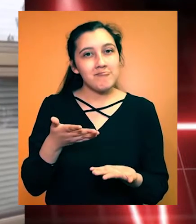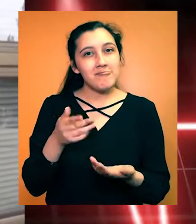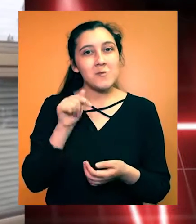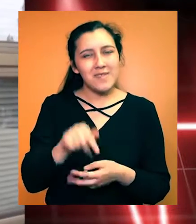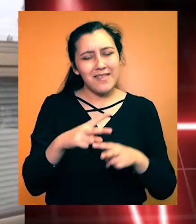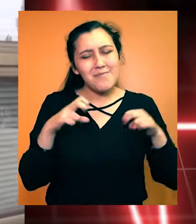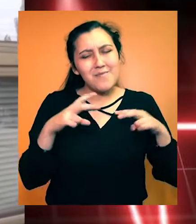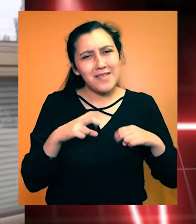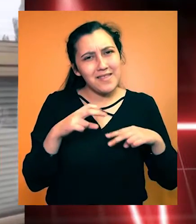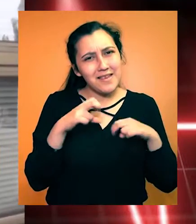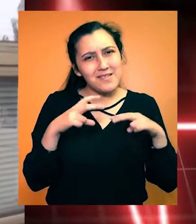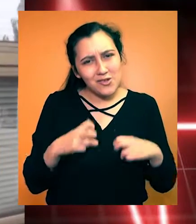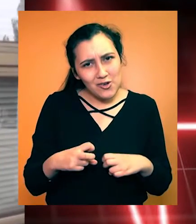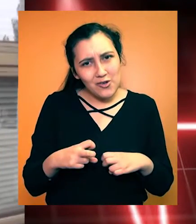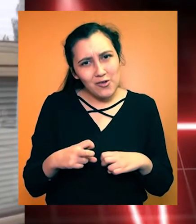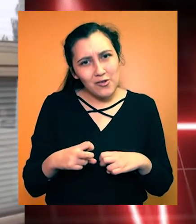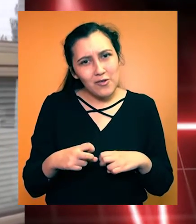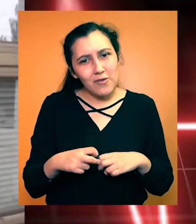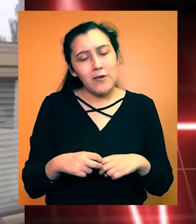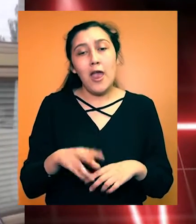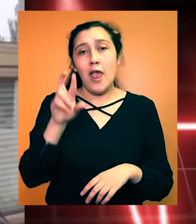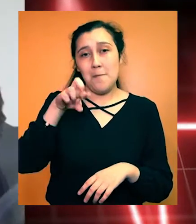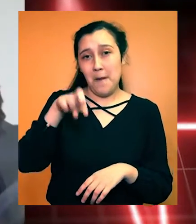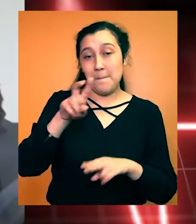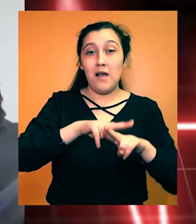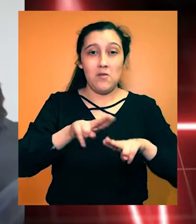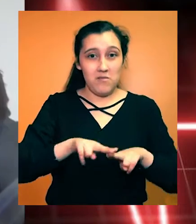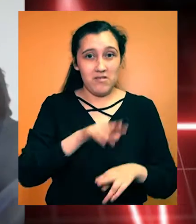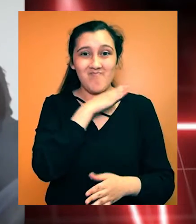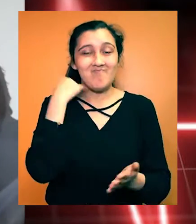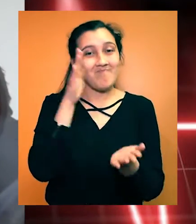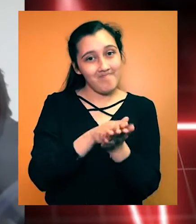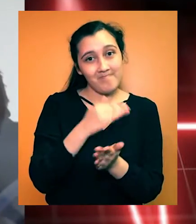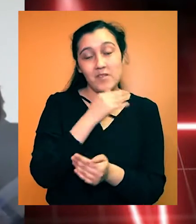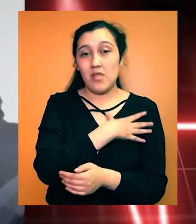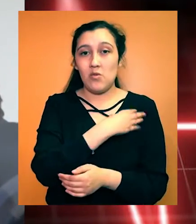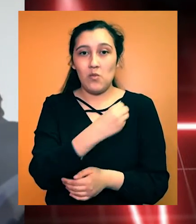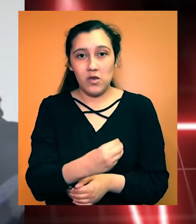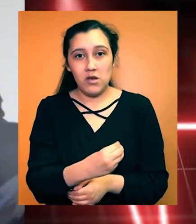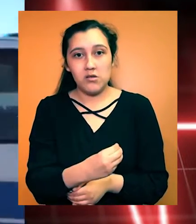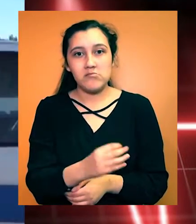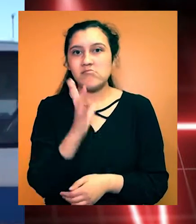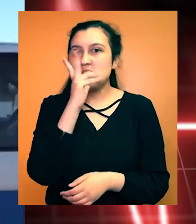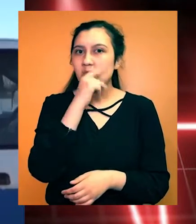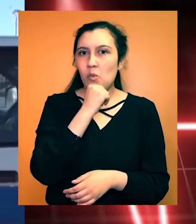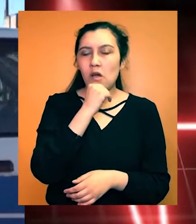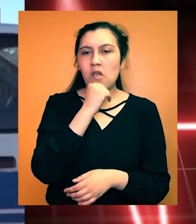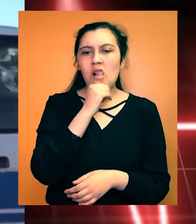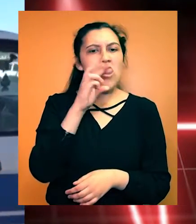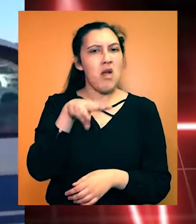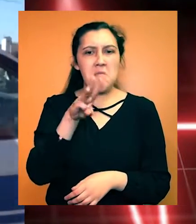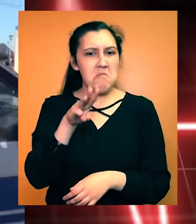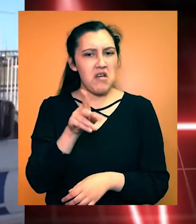peritaje que él es el culpable de la muerte de Sofi. Y pese a que no existe ninguna imputación a la madre de Sofi por